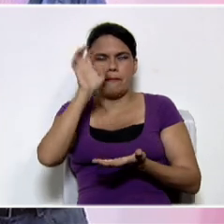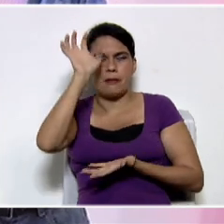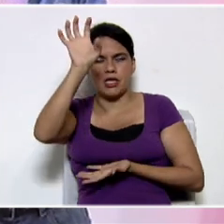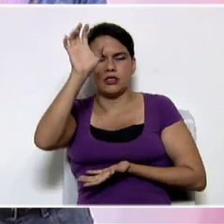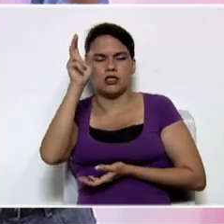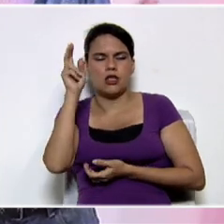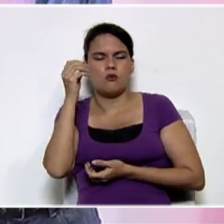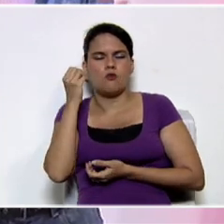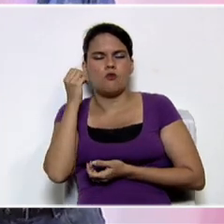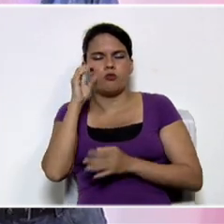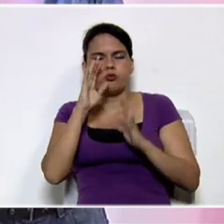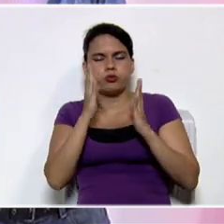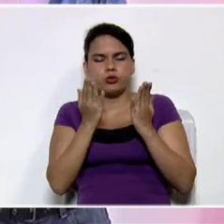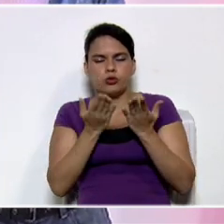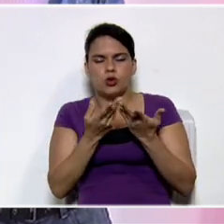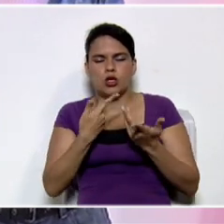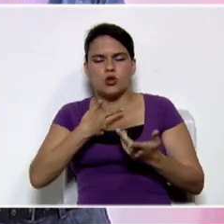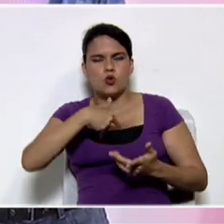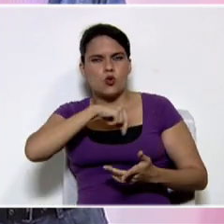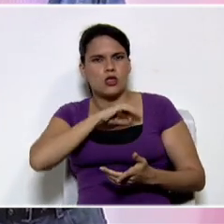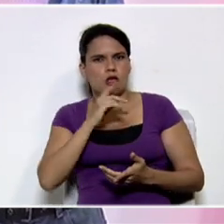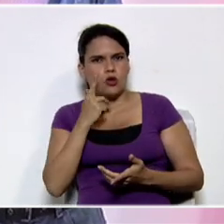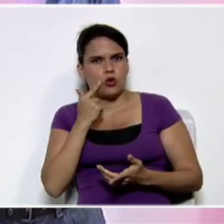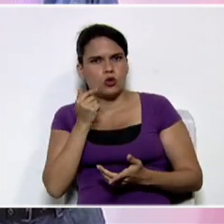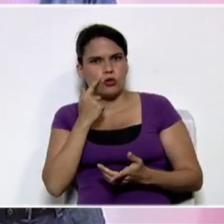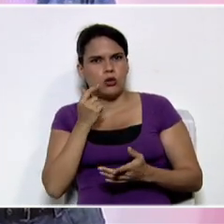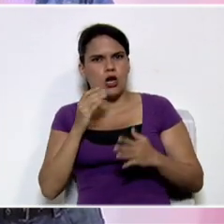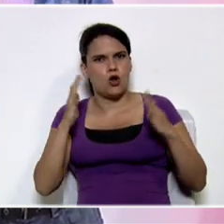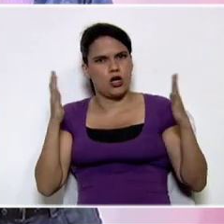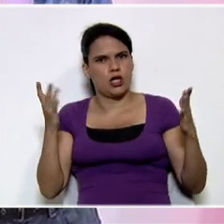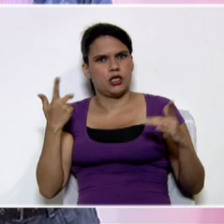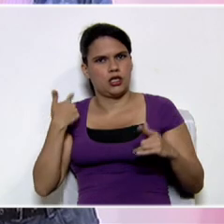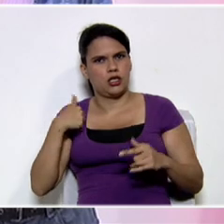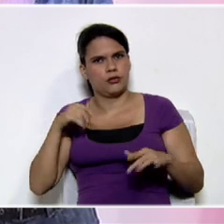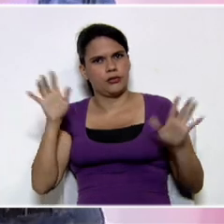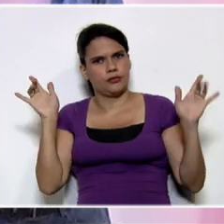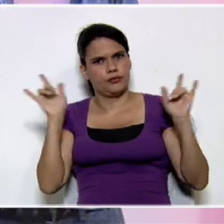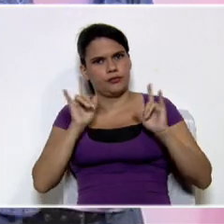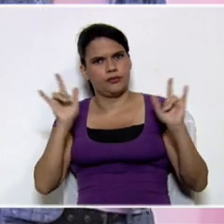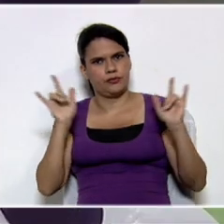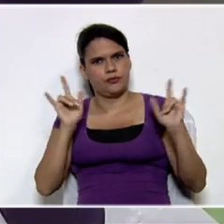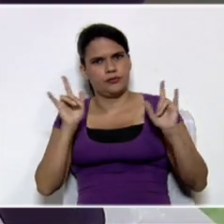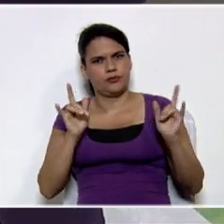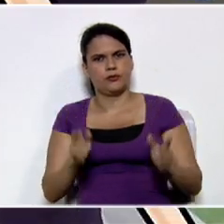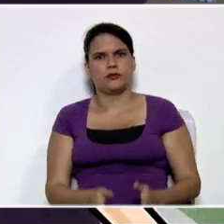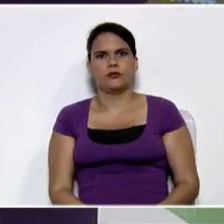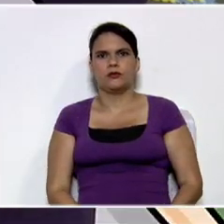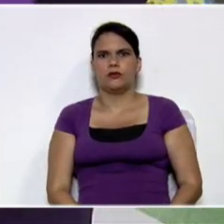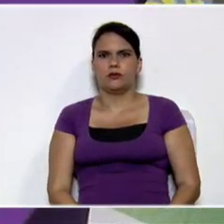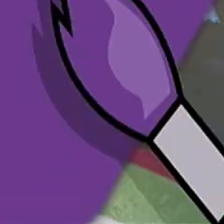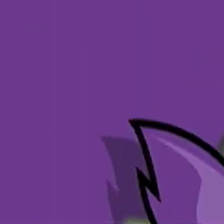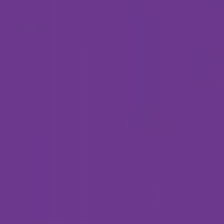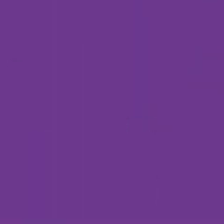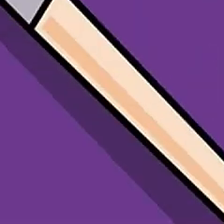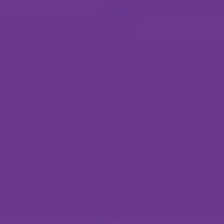y saberes son lo más grande que tenemos. Nos despedimos hasta un nuevo programa.